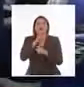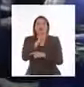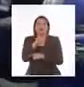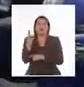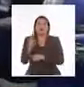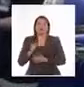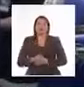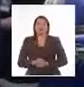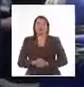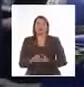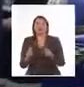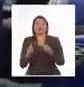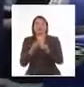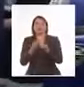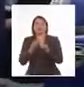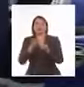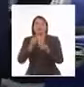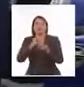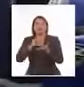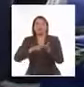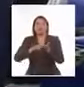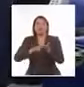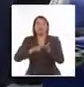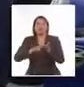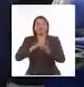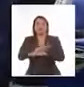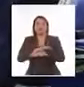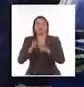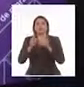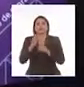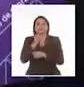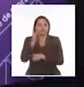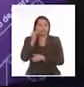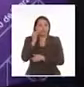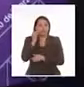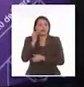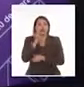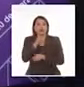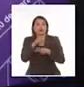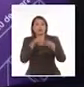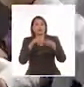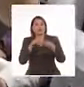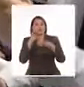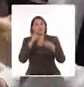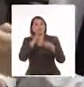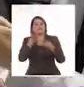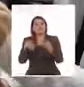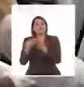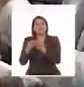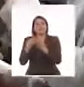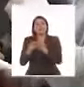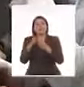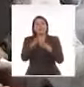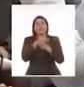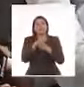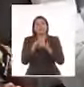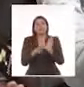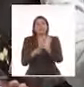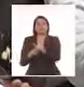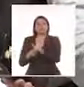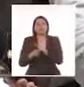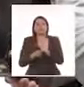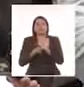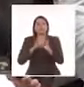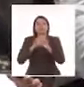Acompañado por el miembro del Buró Político y primer ministro Manuel Marrero Cruz, el mandatario pudo apreciar las propuestas de los diferentes espacios de